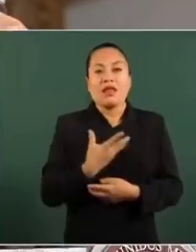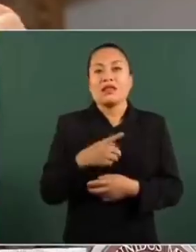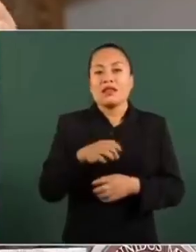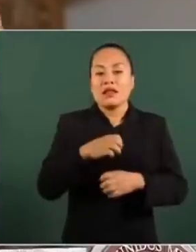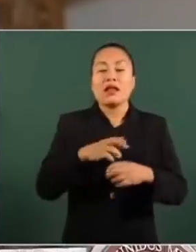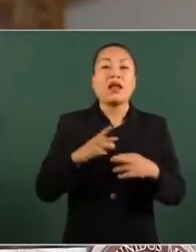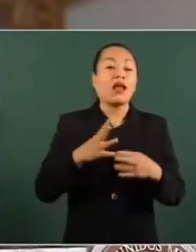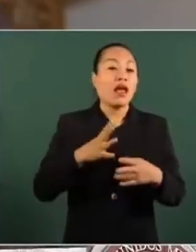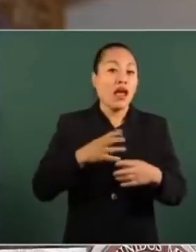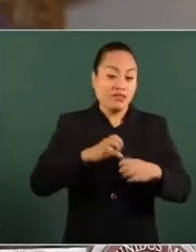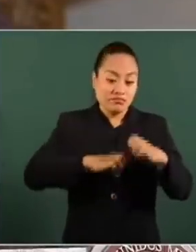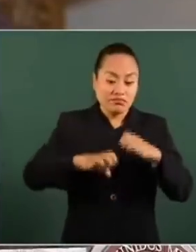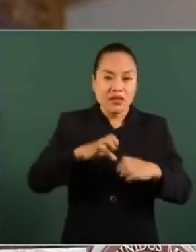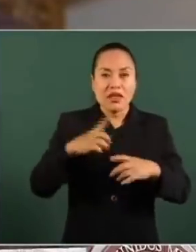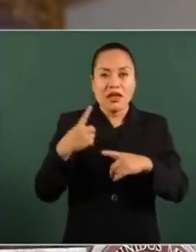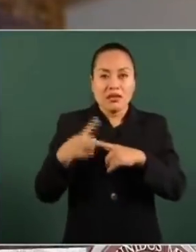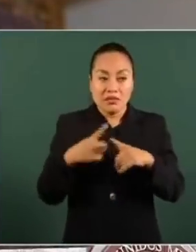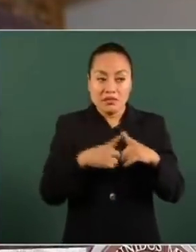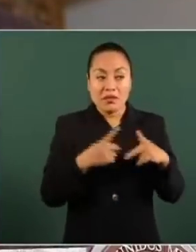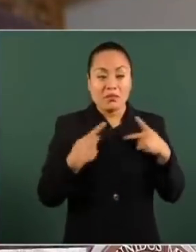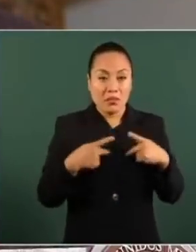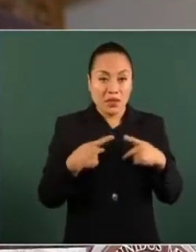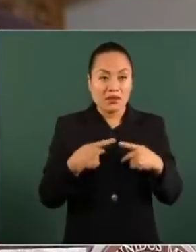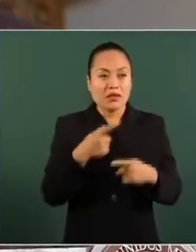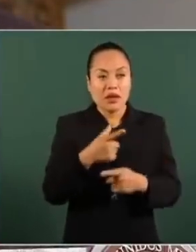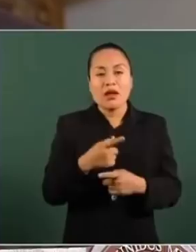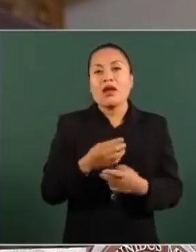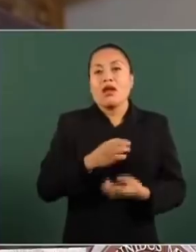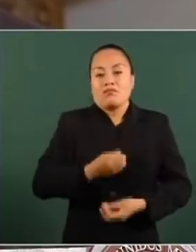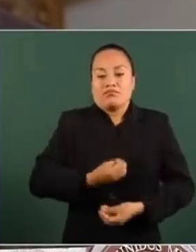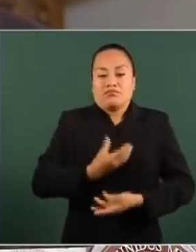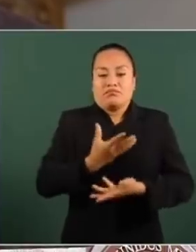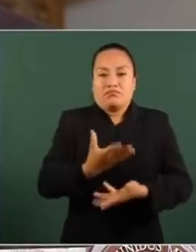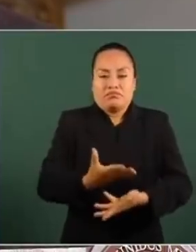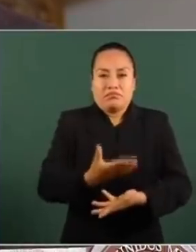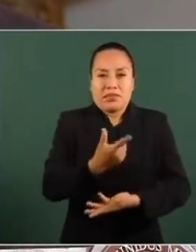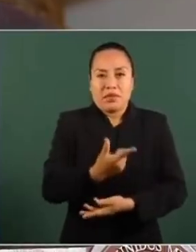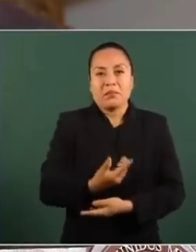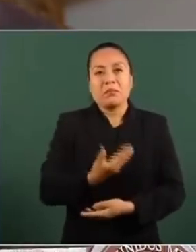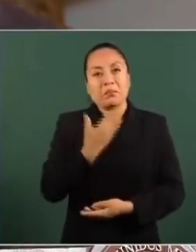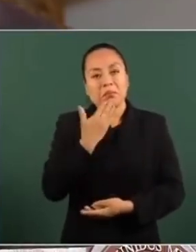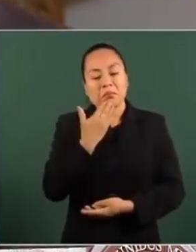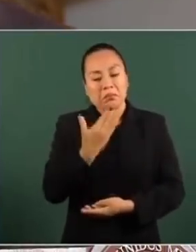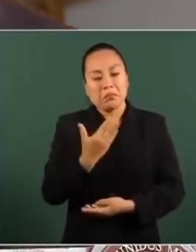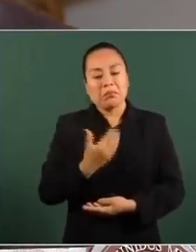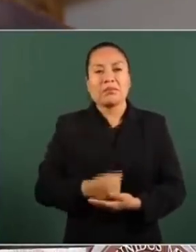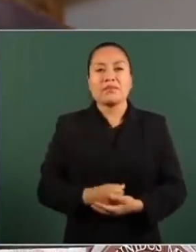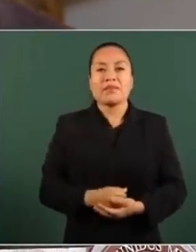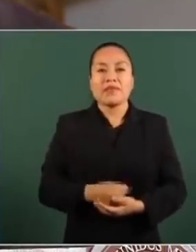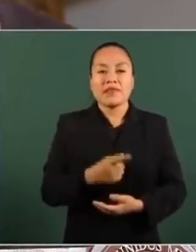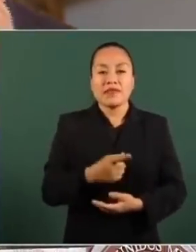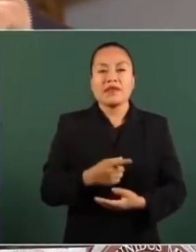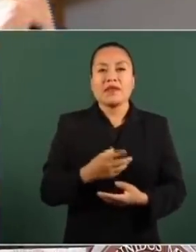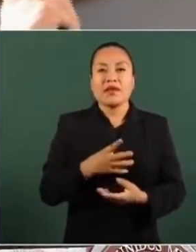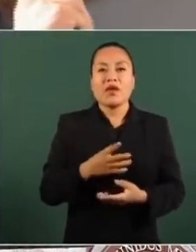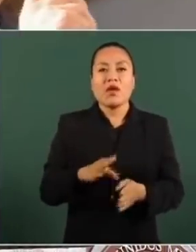a quienes han hecho uso de la palabra por su muy cordial y